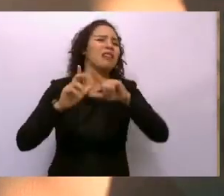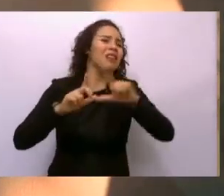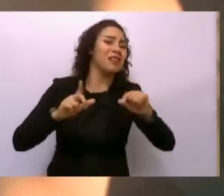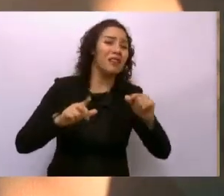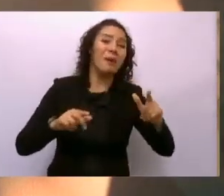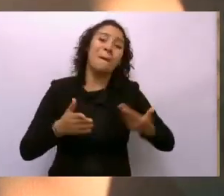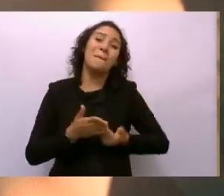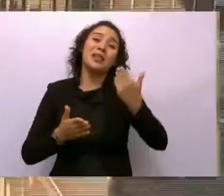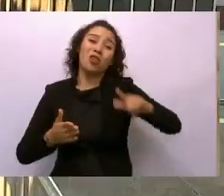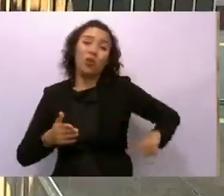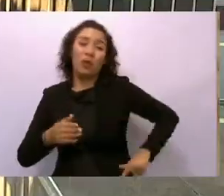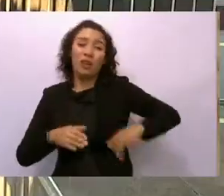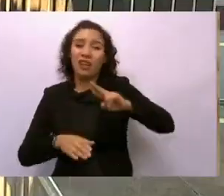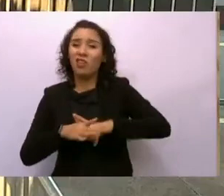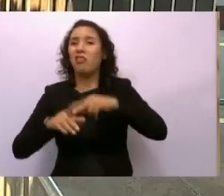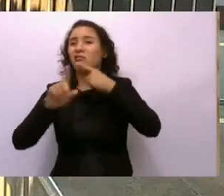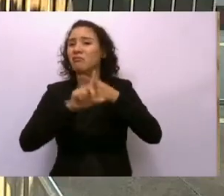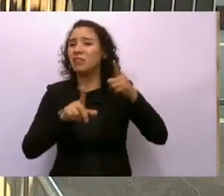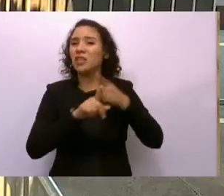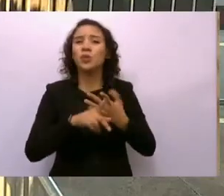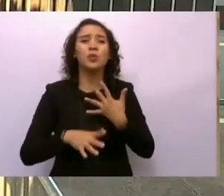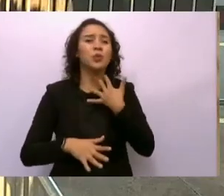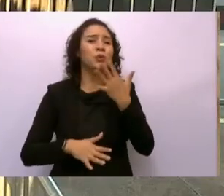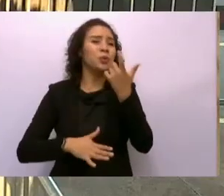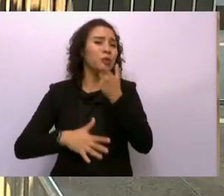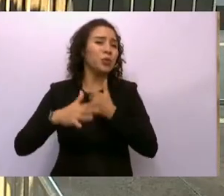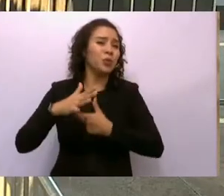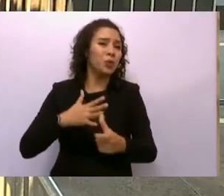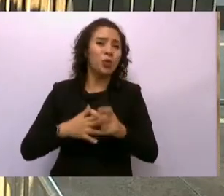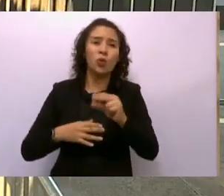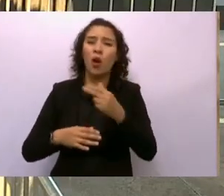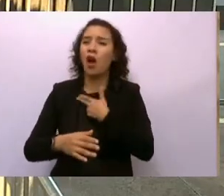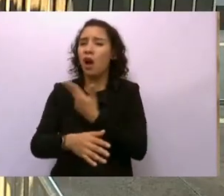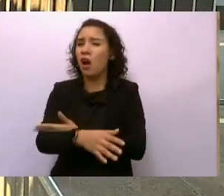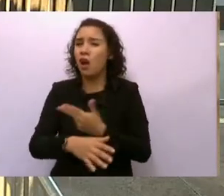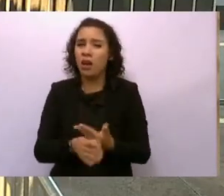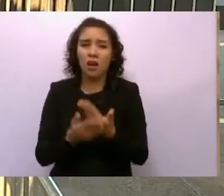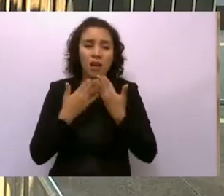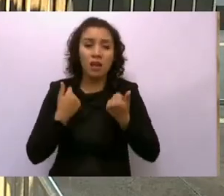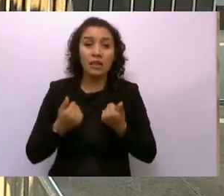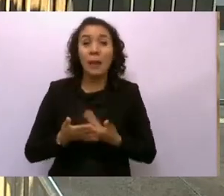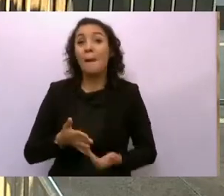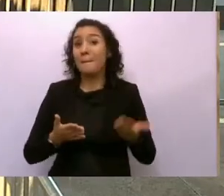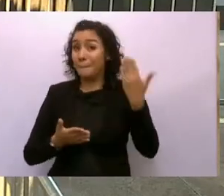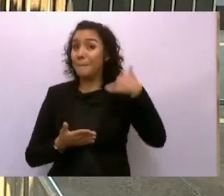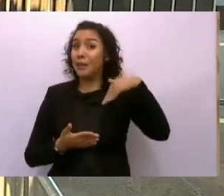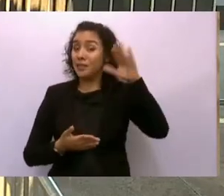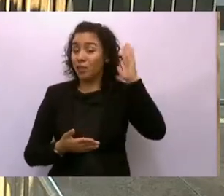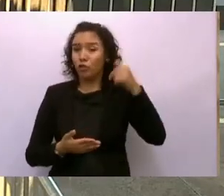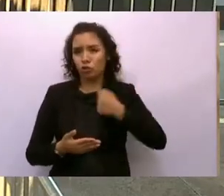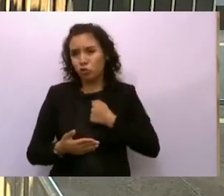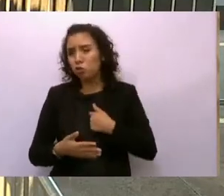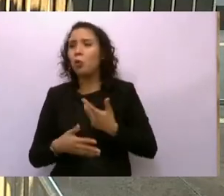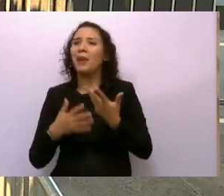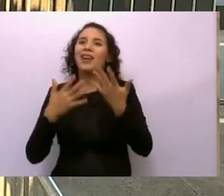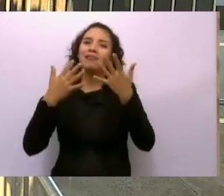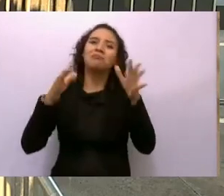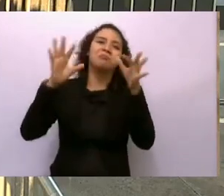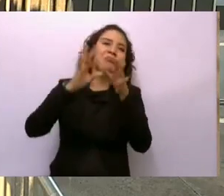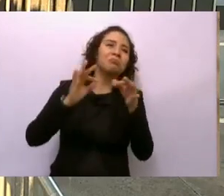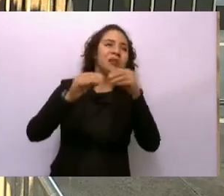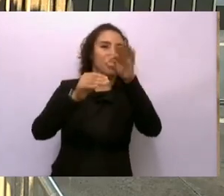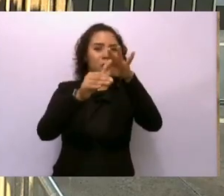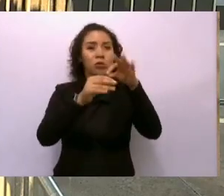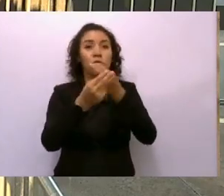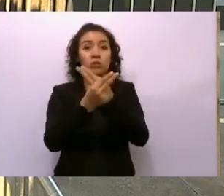gobernantes. Cuando andábamos en campaña, decía yo, ¿quieren que les dé a conocer